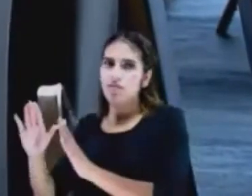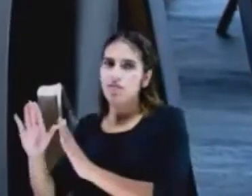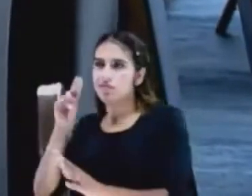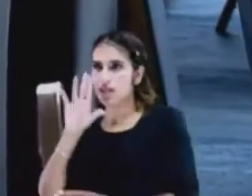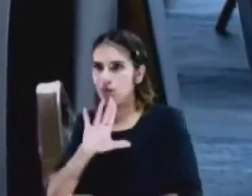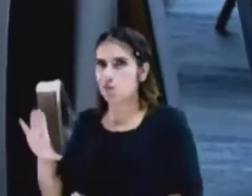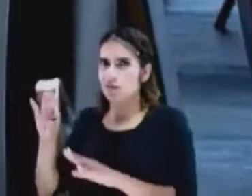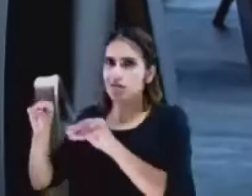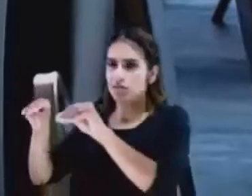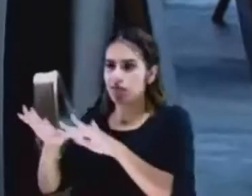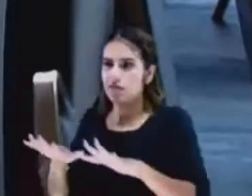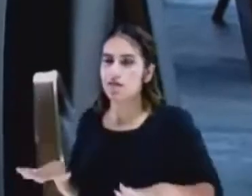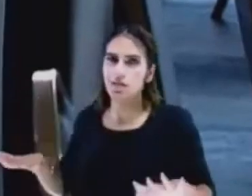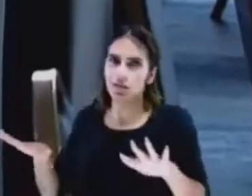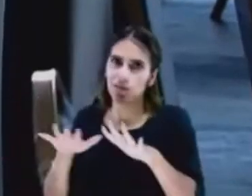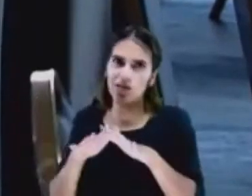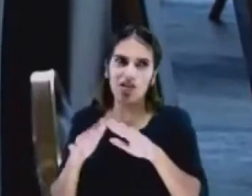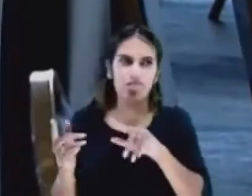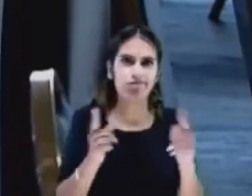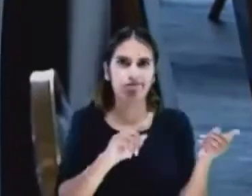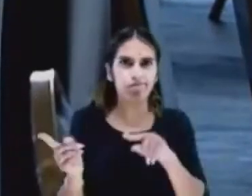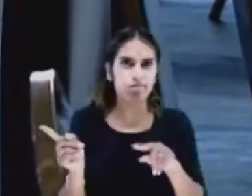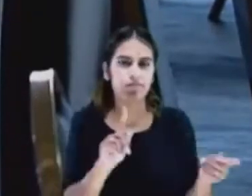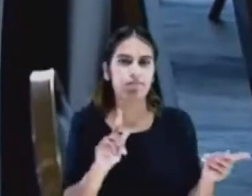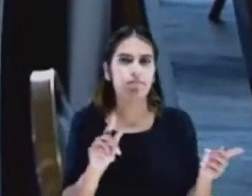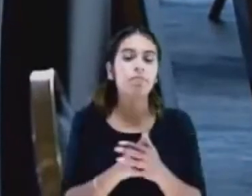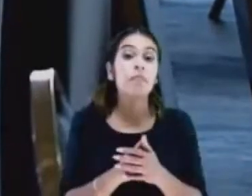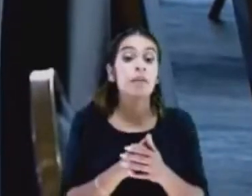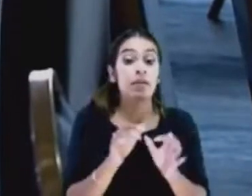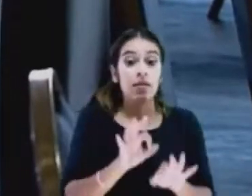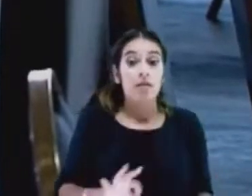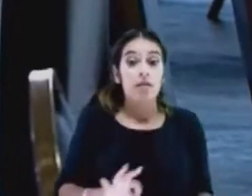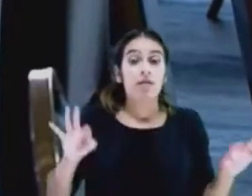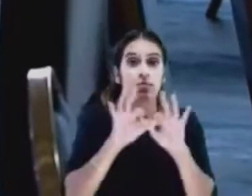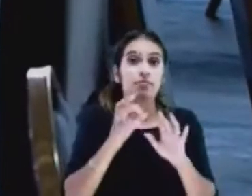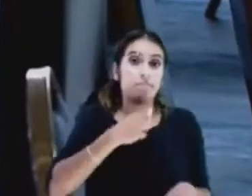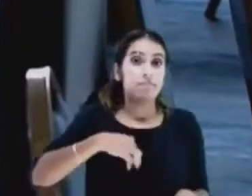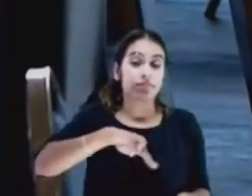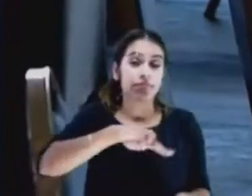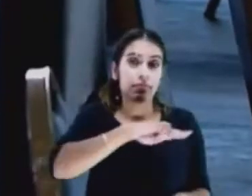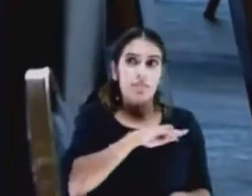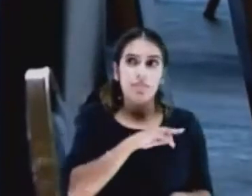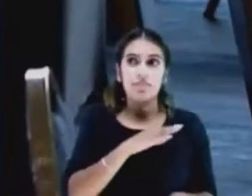no tanto por quienes vamos a hablar con doctor césar méndez